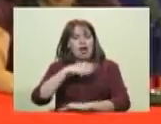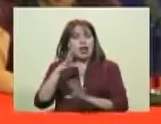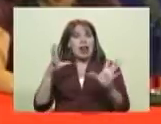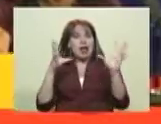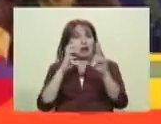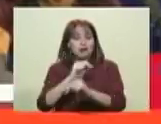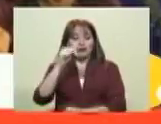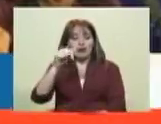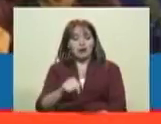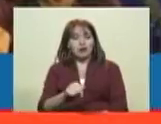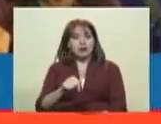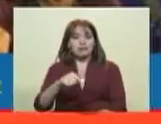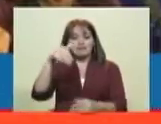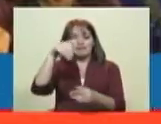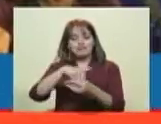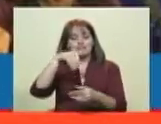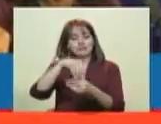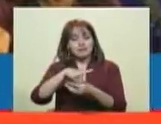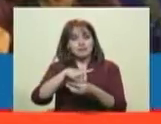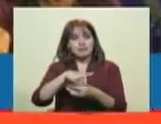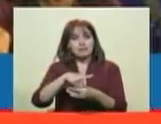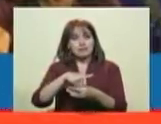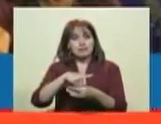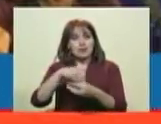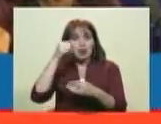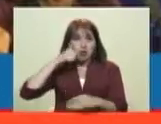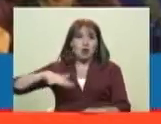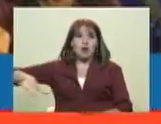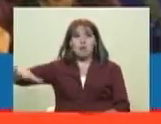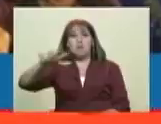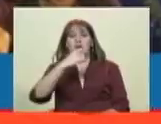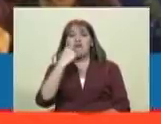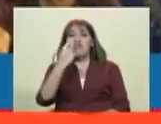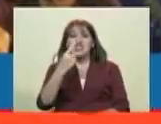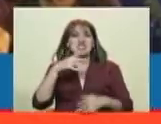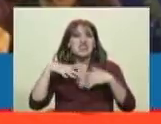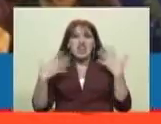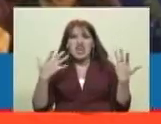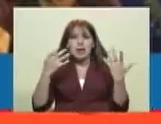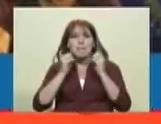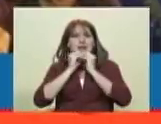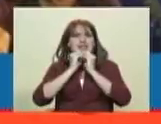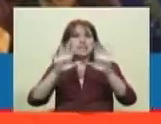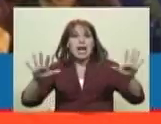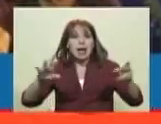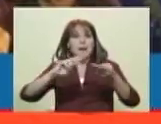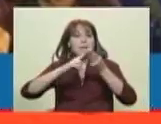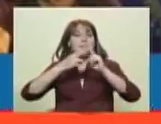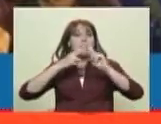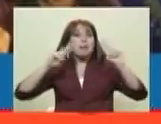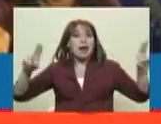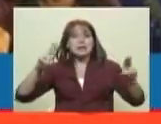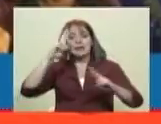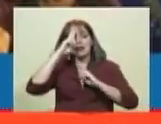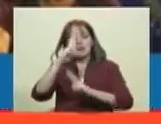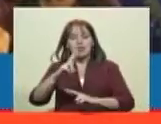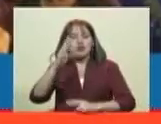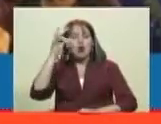noche del día de hoy. Pueblo que dice paz, respeto, dignidad,